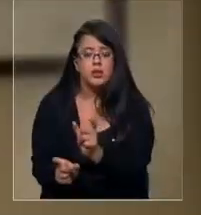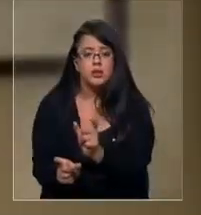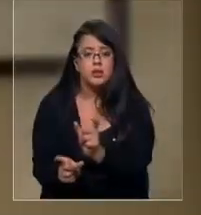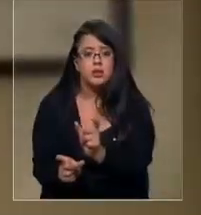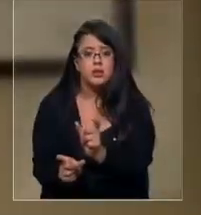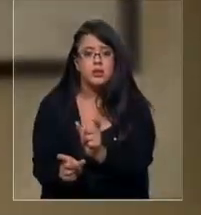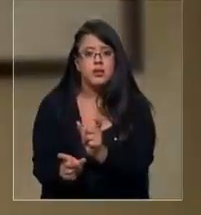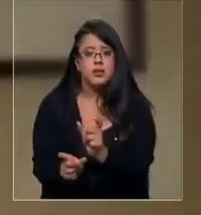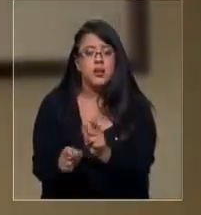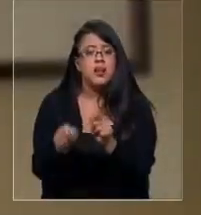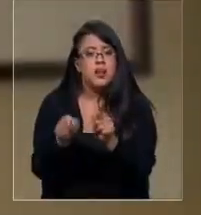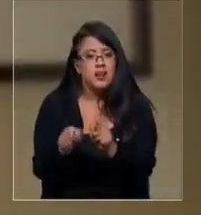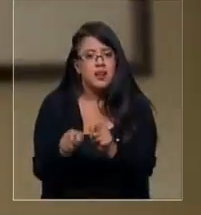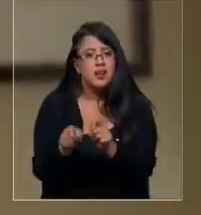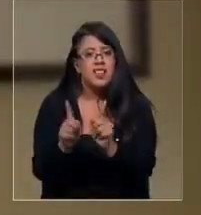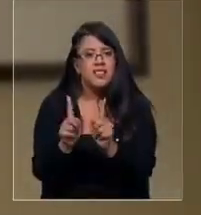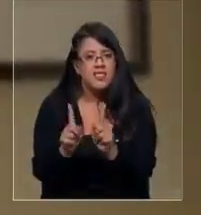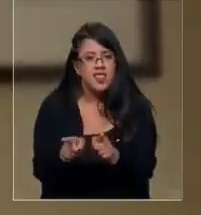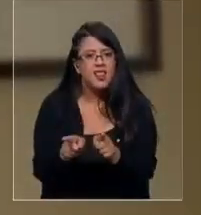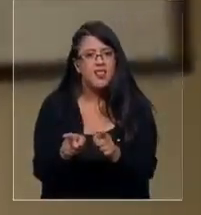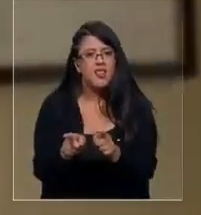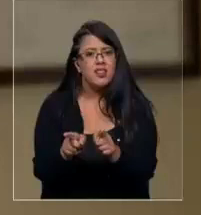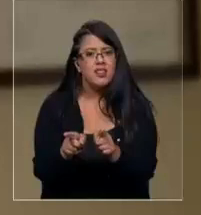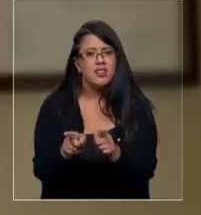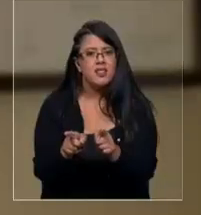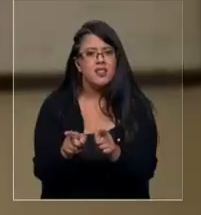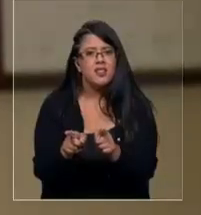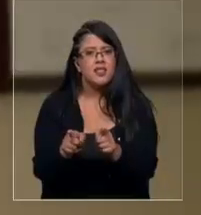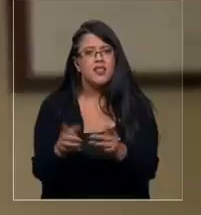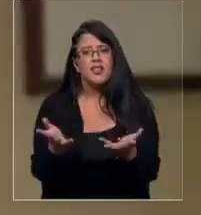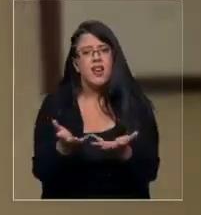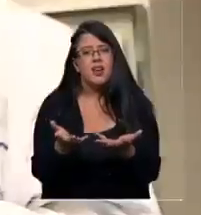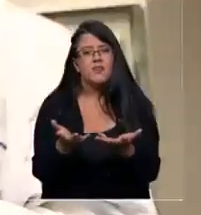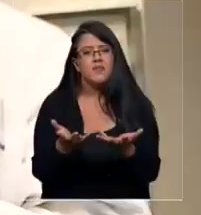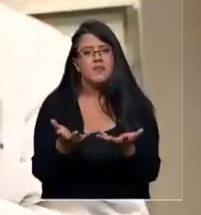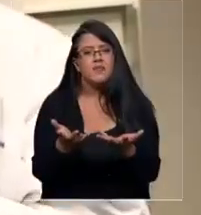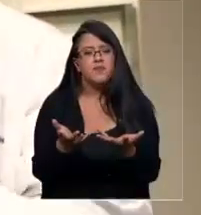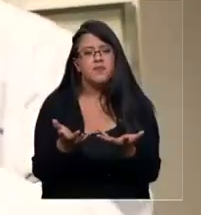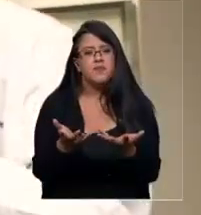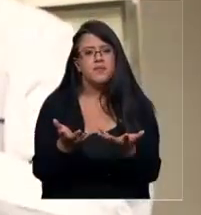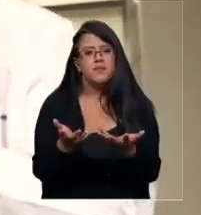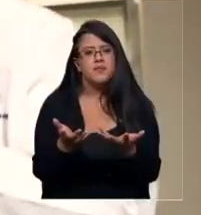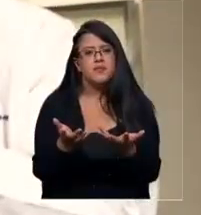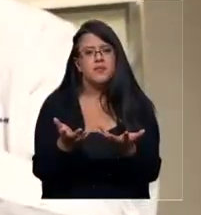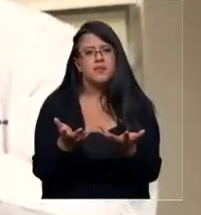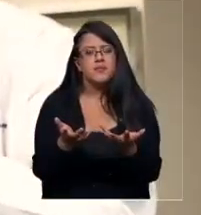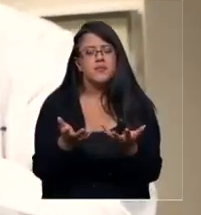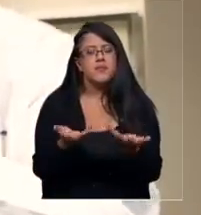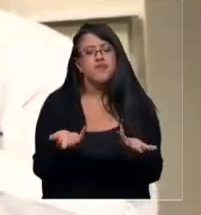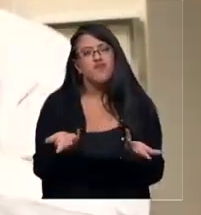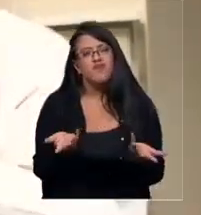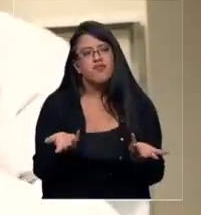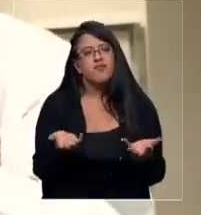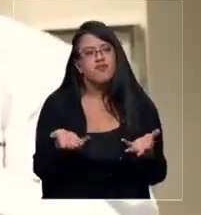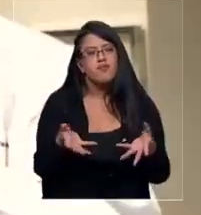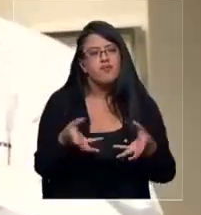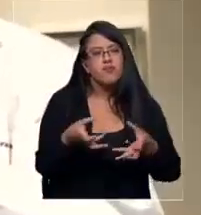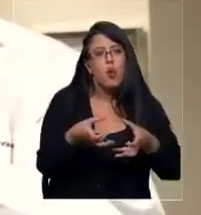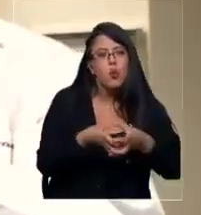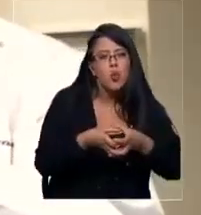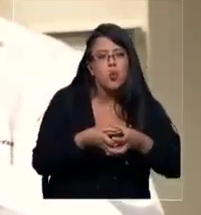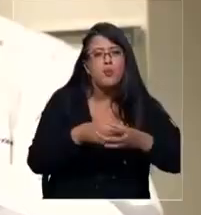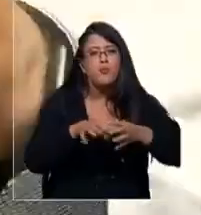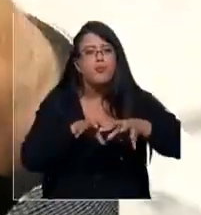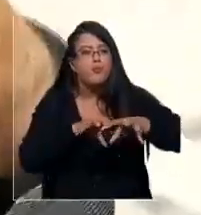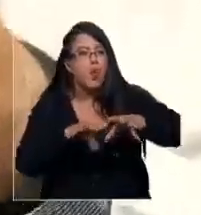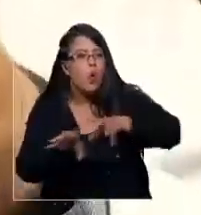haya una plataforma o un instrumento del Estado que pueda favorecer que